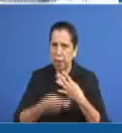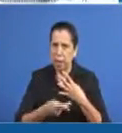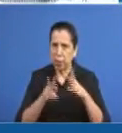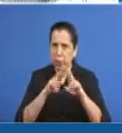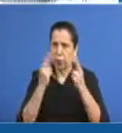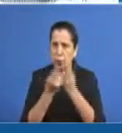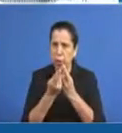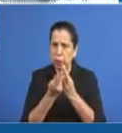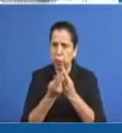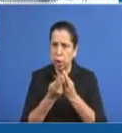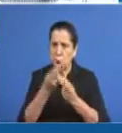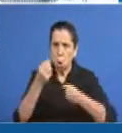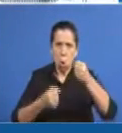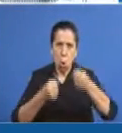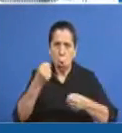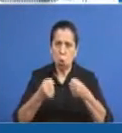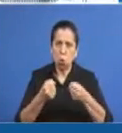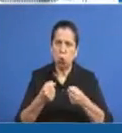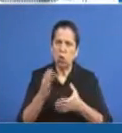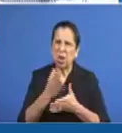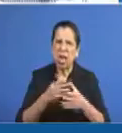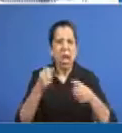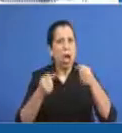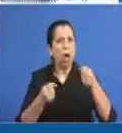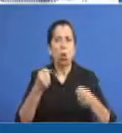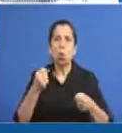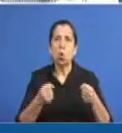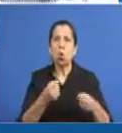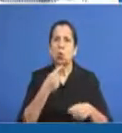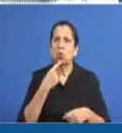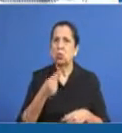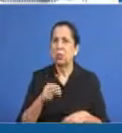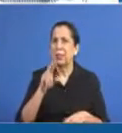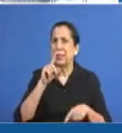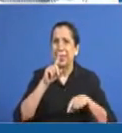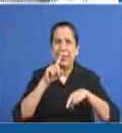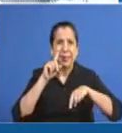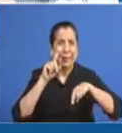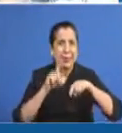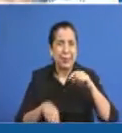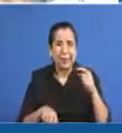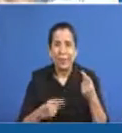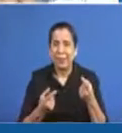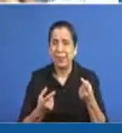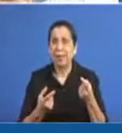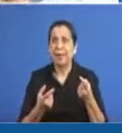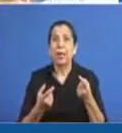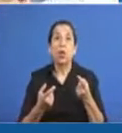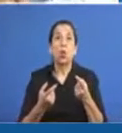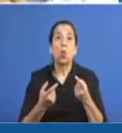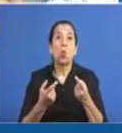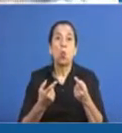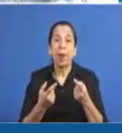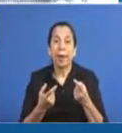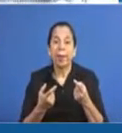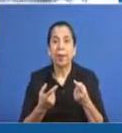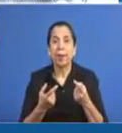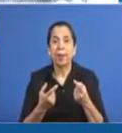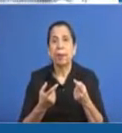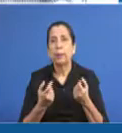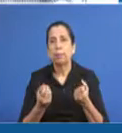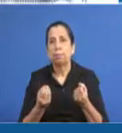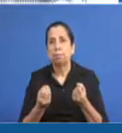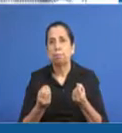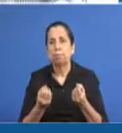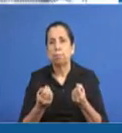también están diciendo que no pueden cubrir pues el traslado de sus clientes, sobre todo porque ahora